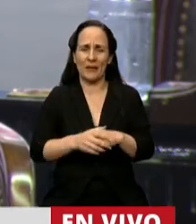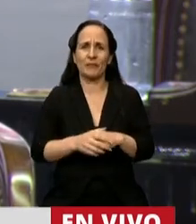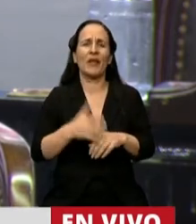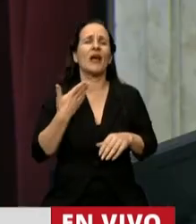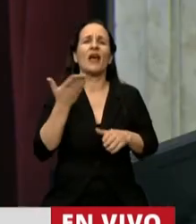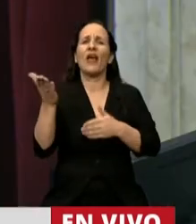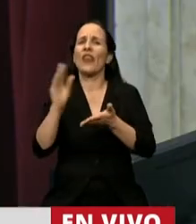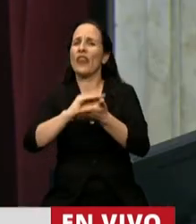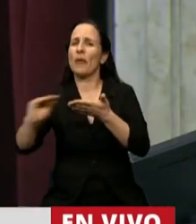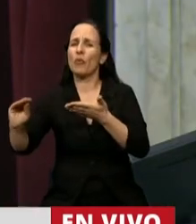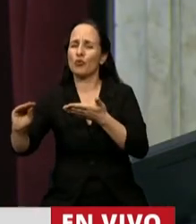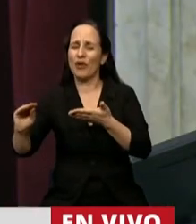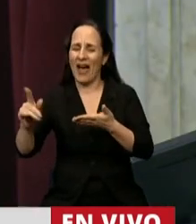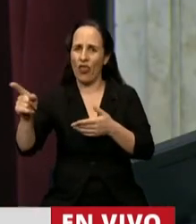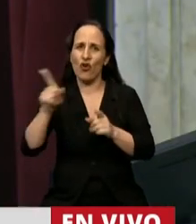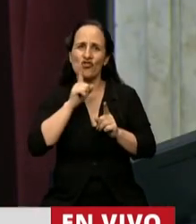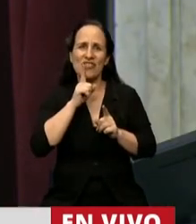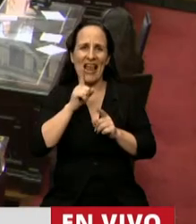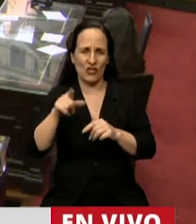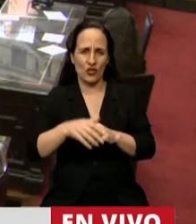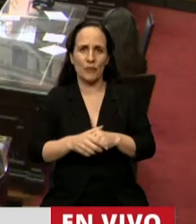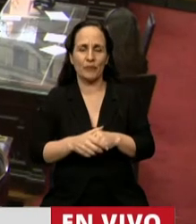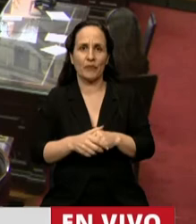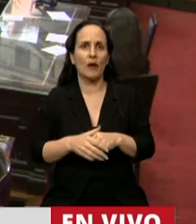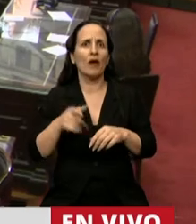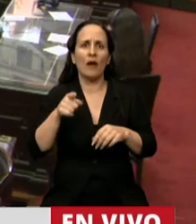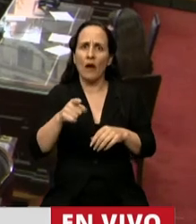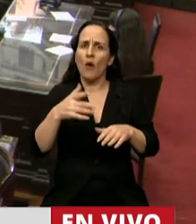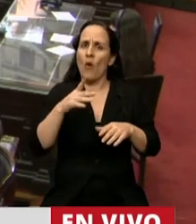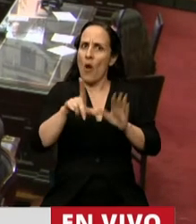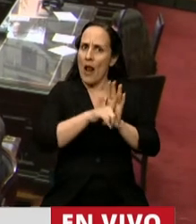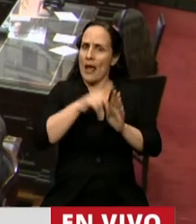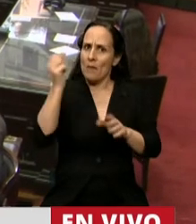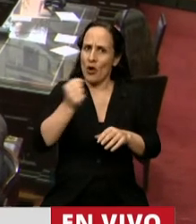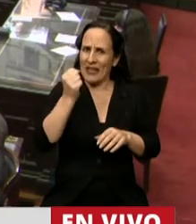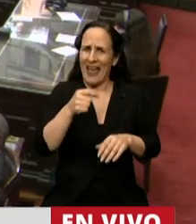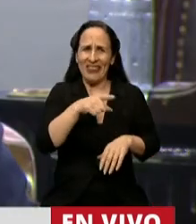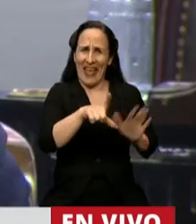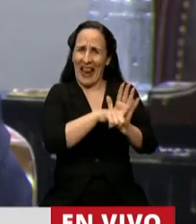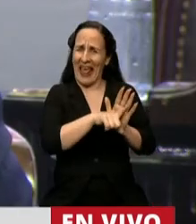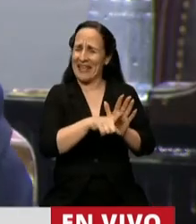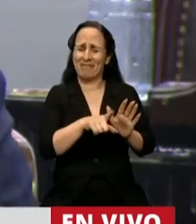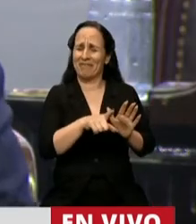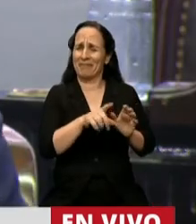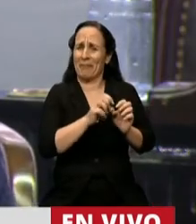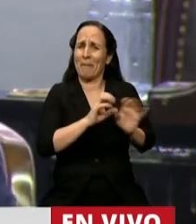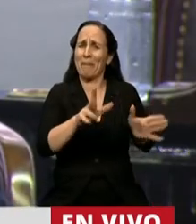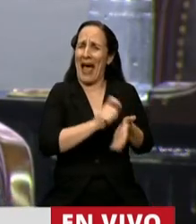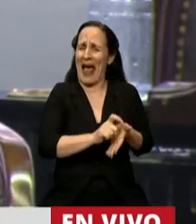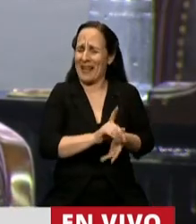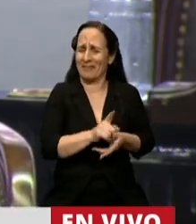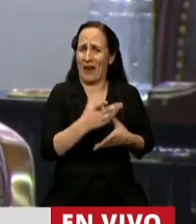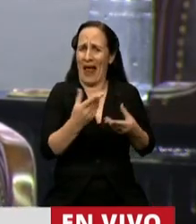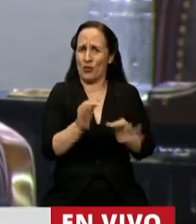hacer silencio que está en uso de la palabra? Es una ley muy importante que están esperando los sectores y es una muy mala ley que no va a ayudar en nada, señora presidenta. Y lo mínimo